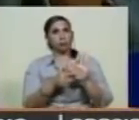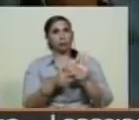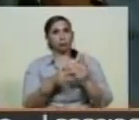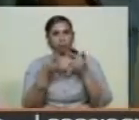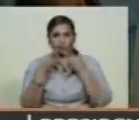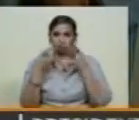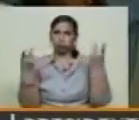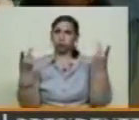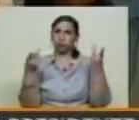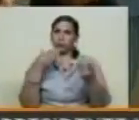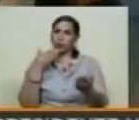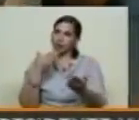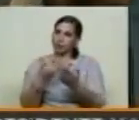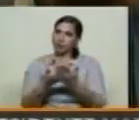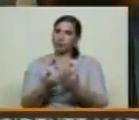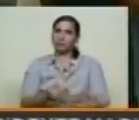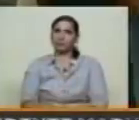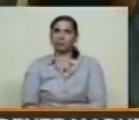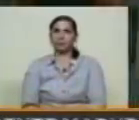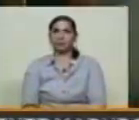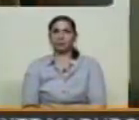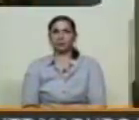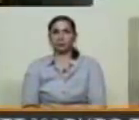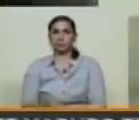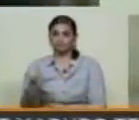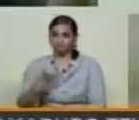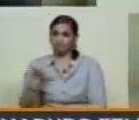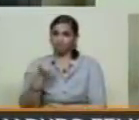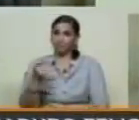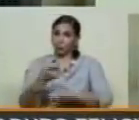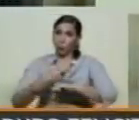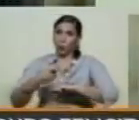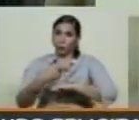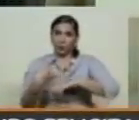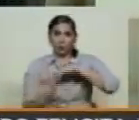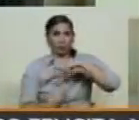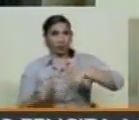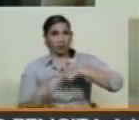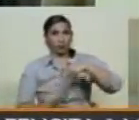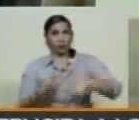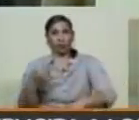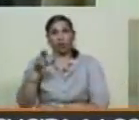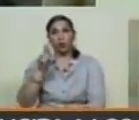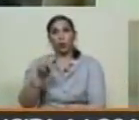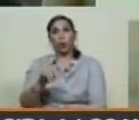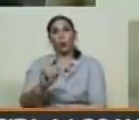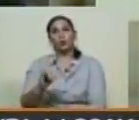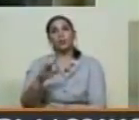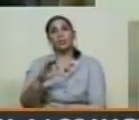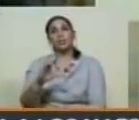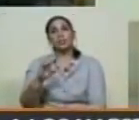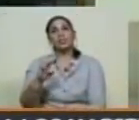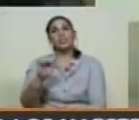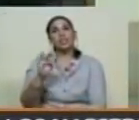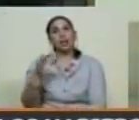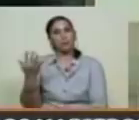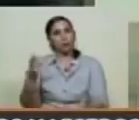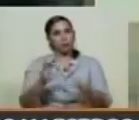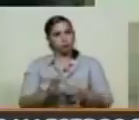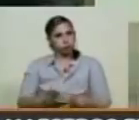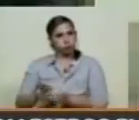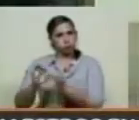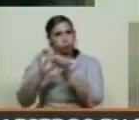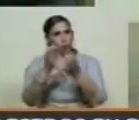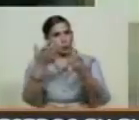gracias. Bien, es así como el gobierno revolucionario y la UNICEF refuerzan sus vínculos con el